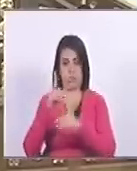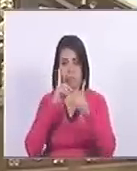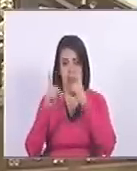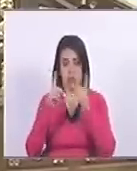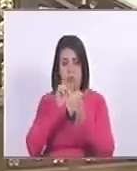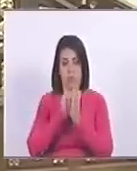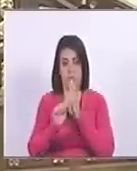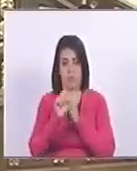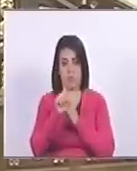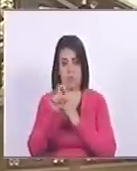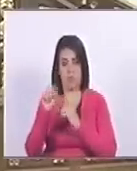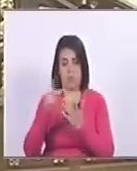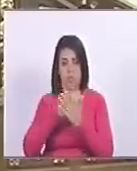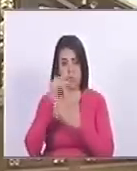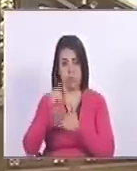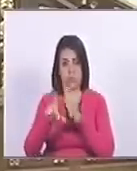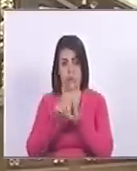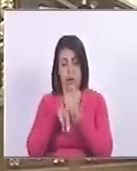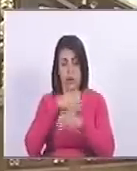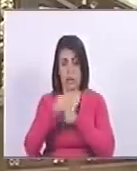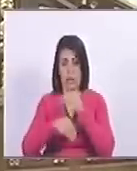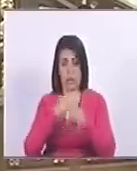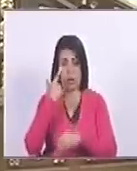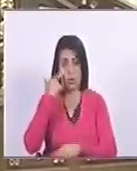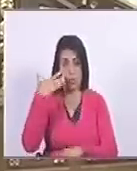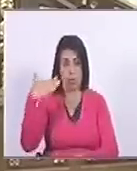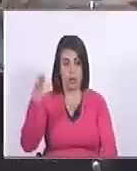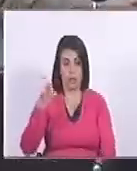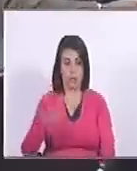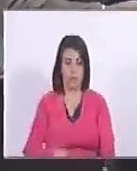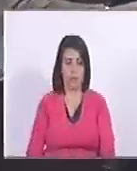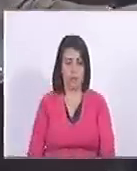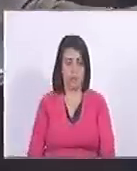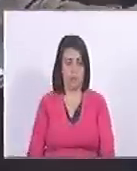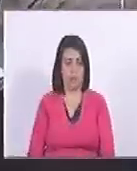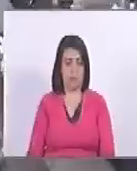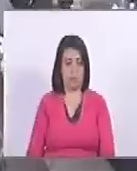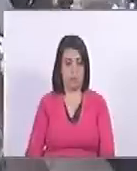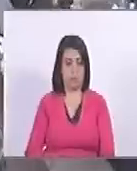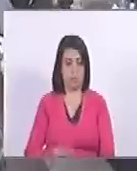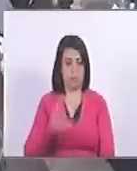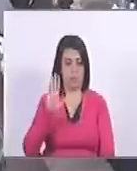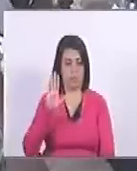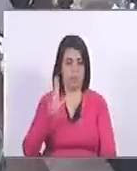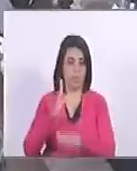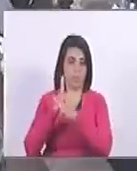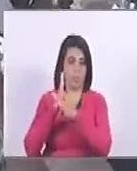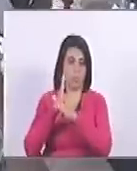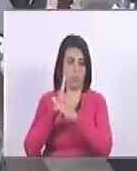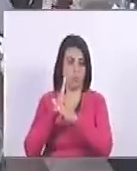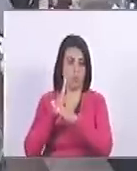el artículo 11 del proyecto de ley, manifieste la falsedad de costumbre. ¿En contra?